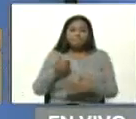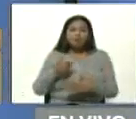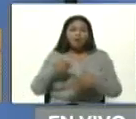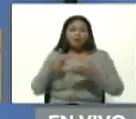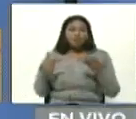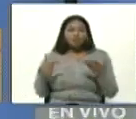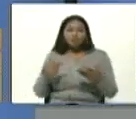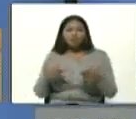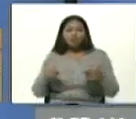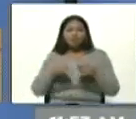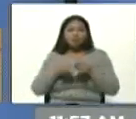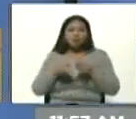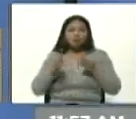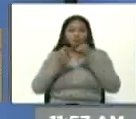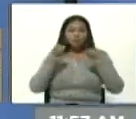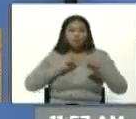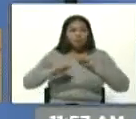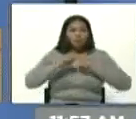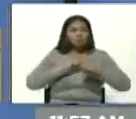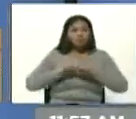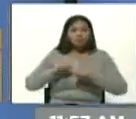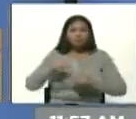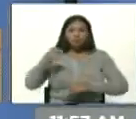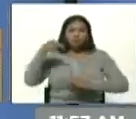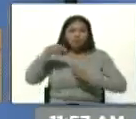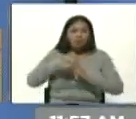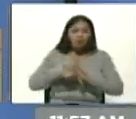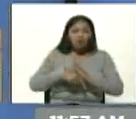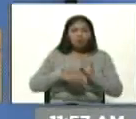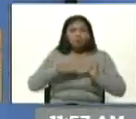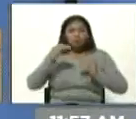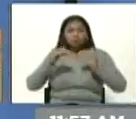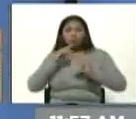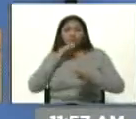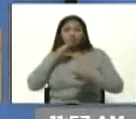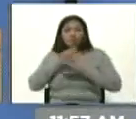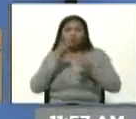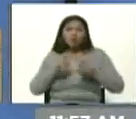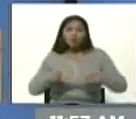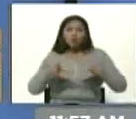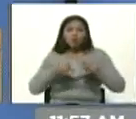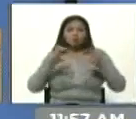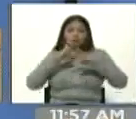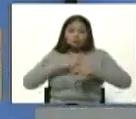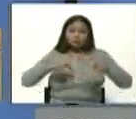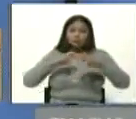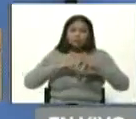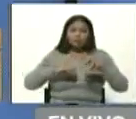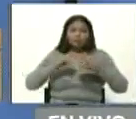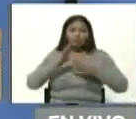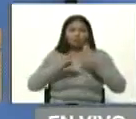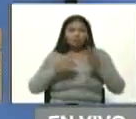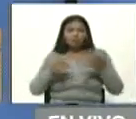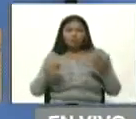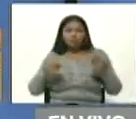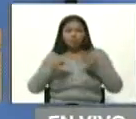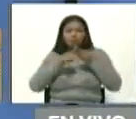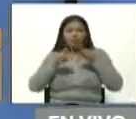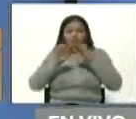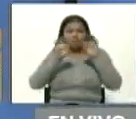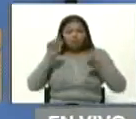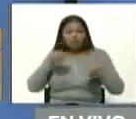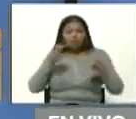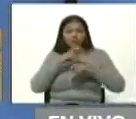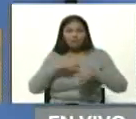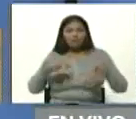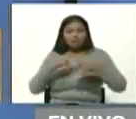donde la movilización estimamos que estuvo por debajo del promedio, nosotros vamos allá y revisamos la estructura, todo lo que tengamos que